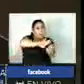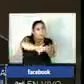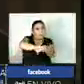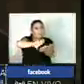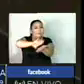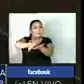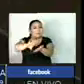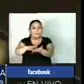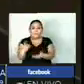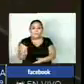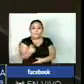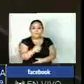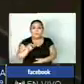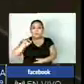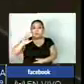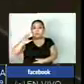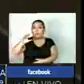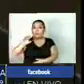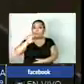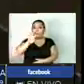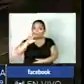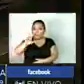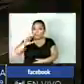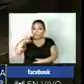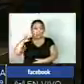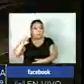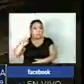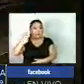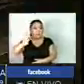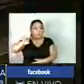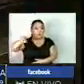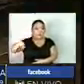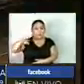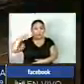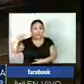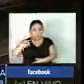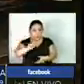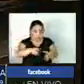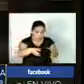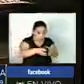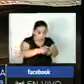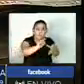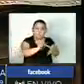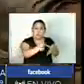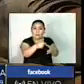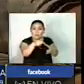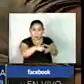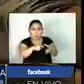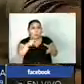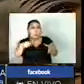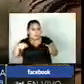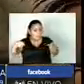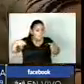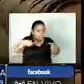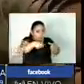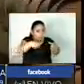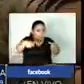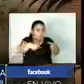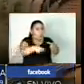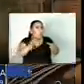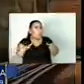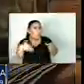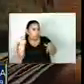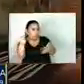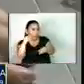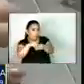a 304 mil familias ese es un primer grupo de familias que van a recibir ayudas a través de cuentas bancarias